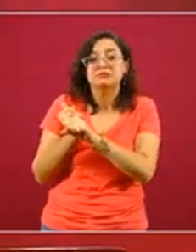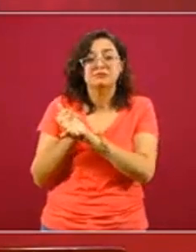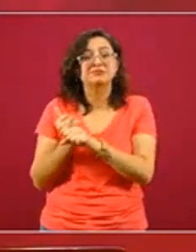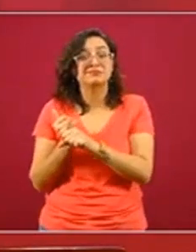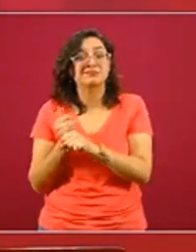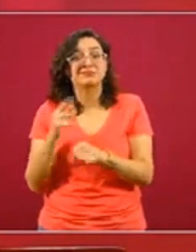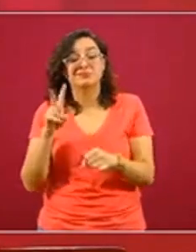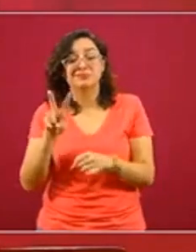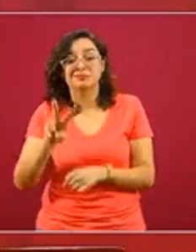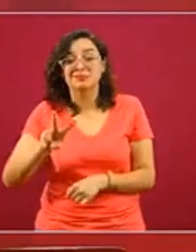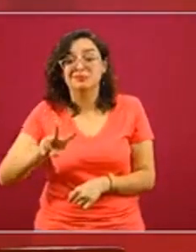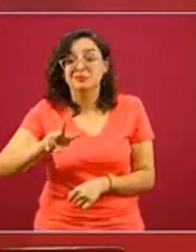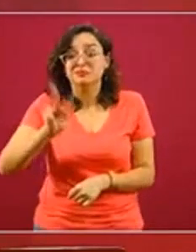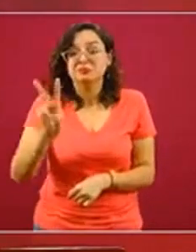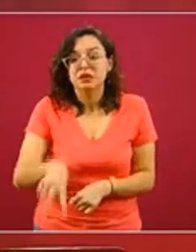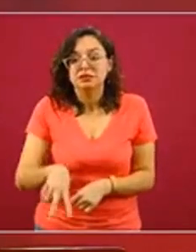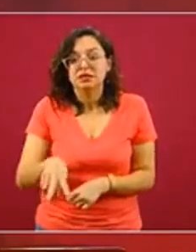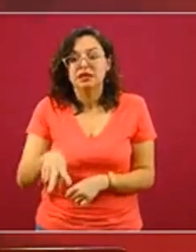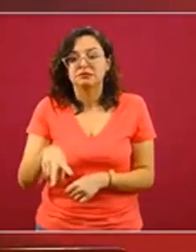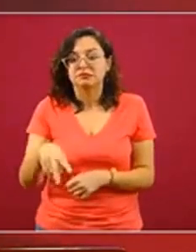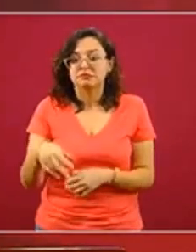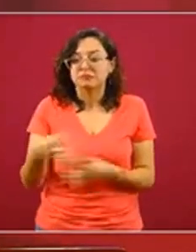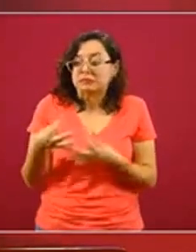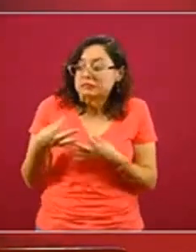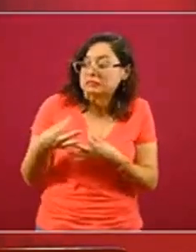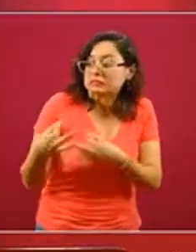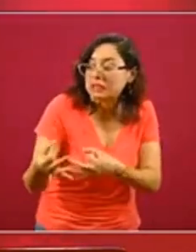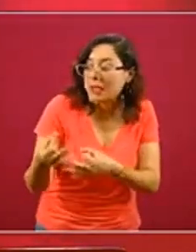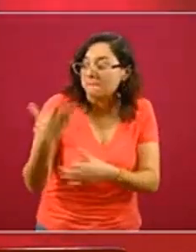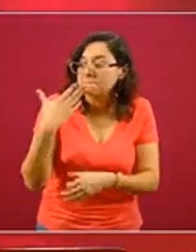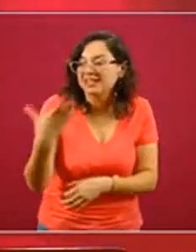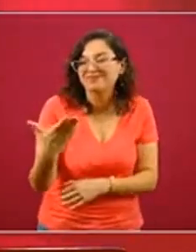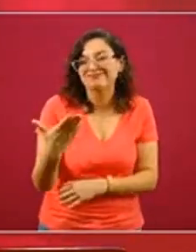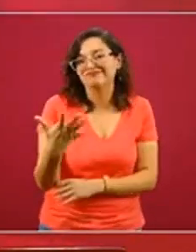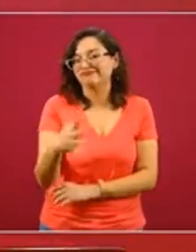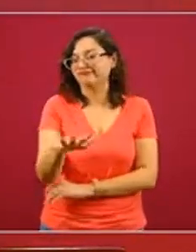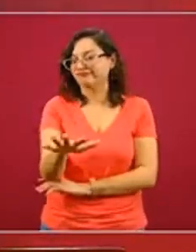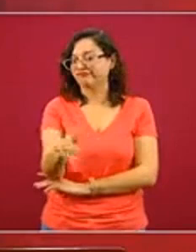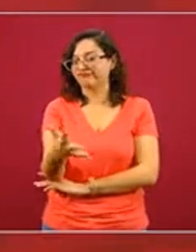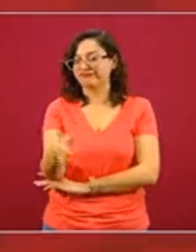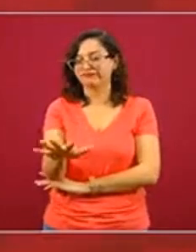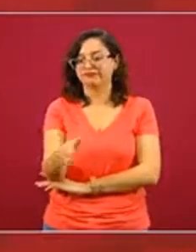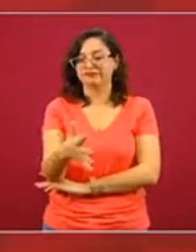responder ante las fallas en calidad, y generalmente estos consultorios